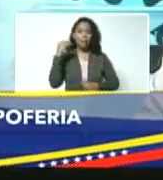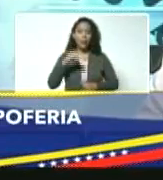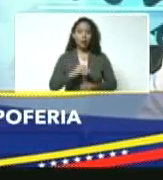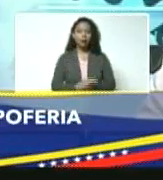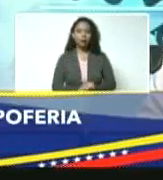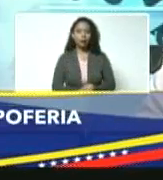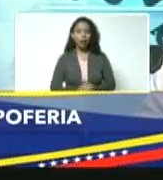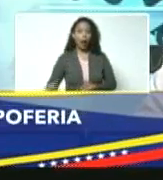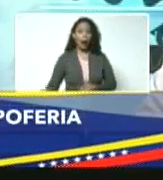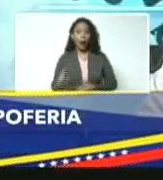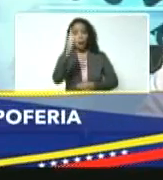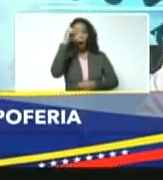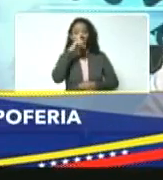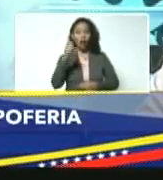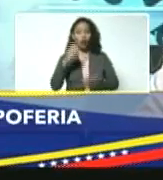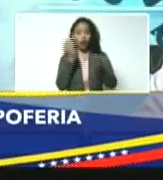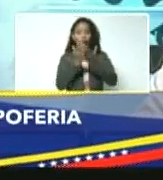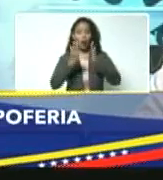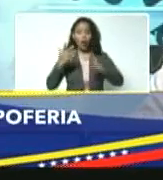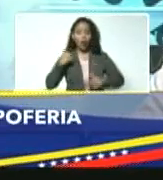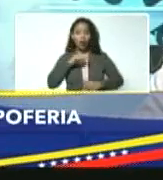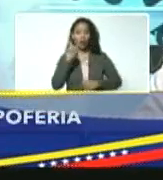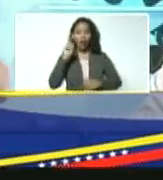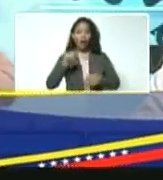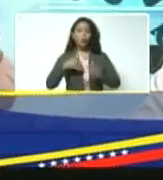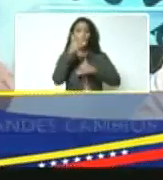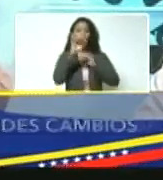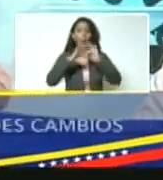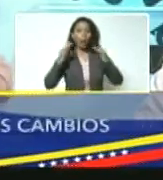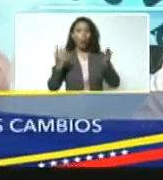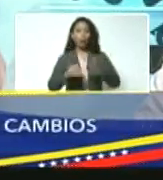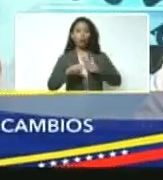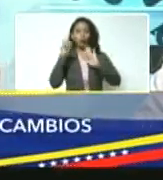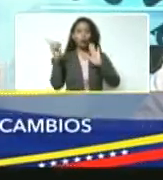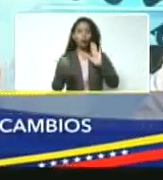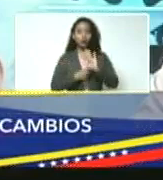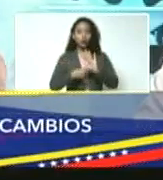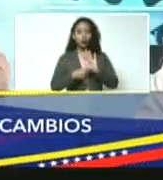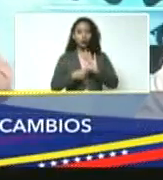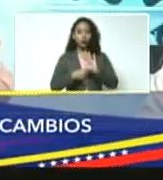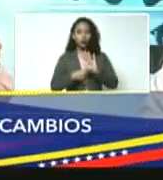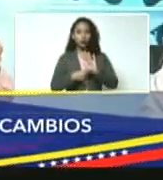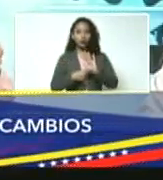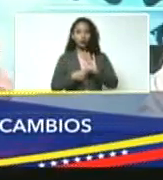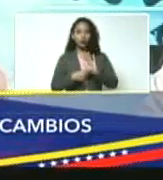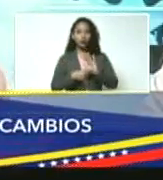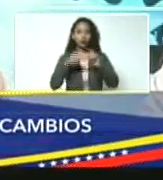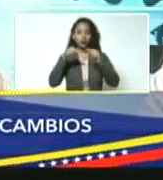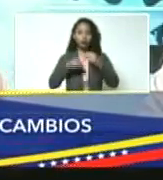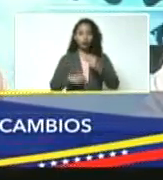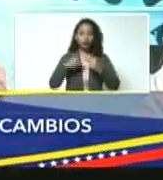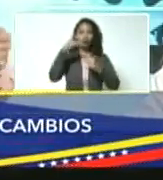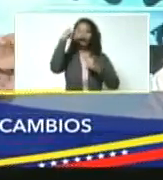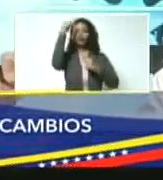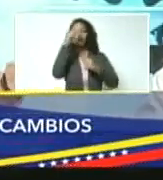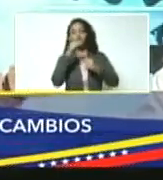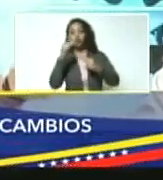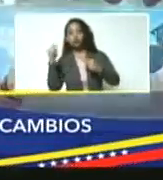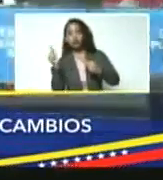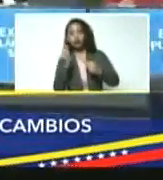Es el primer año escolar que vamos a tener después de la pandemia completo, de punta a punta, de la A a la